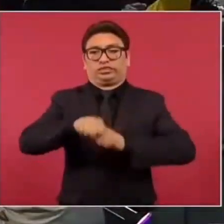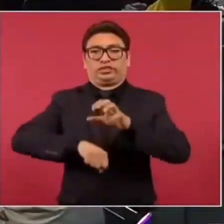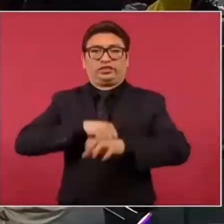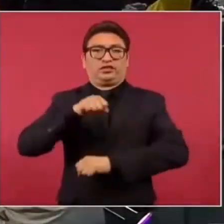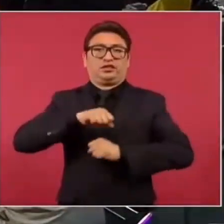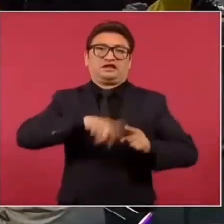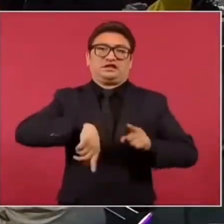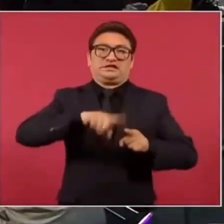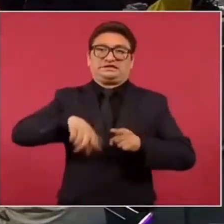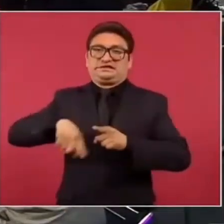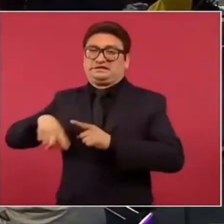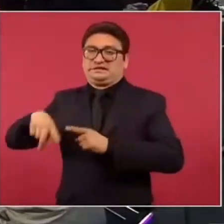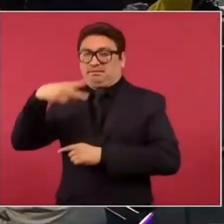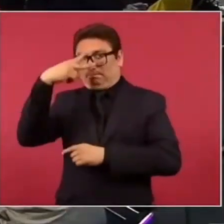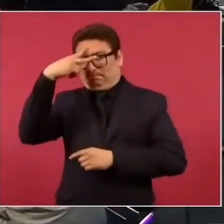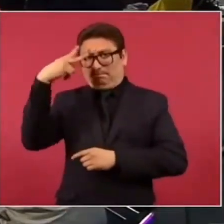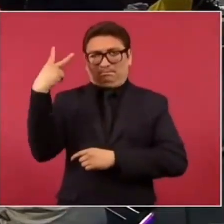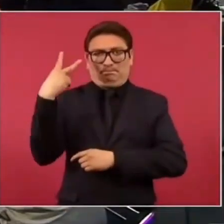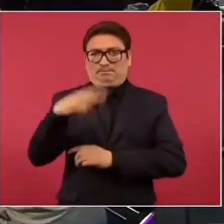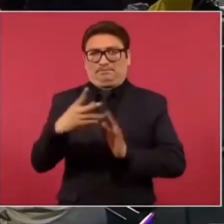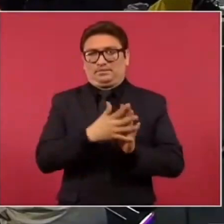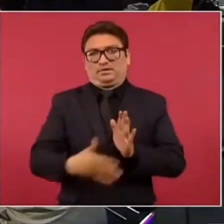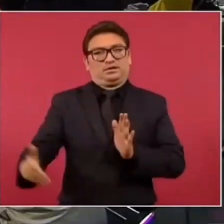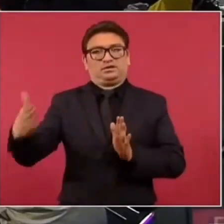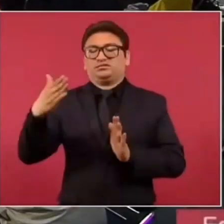México en toda la historia.